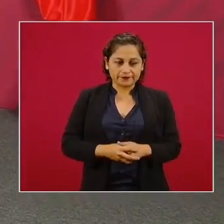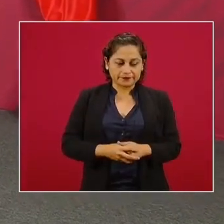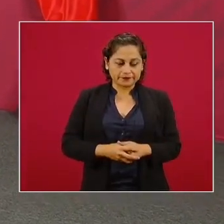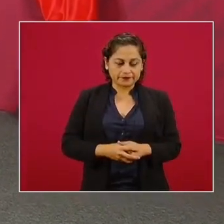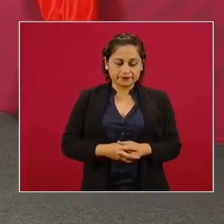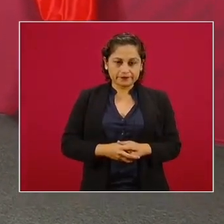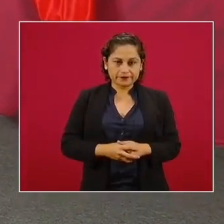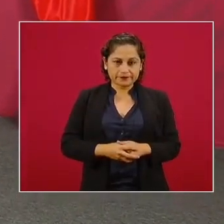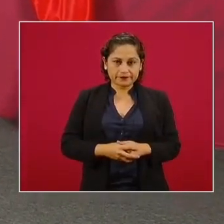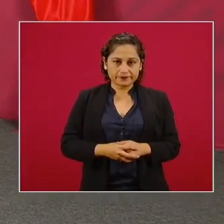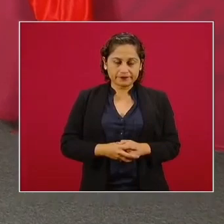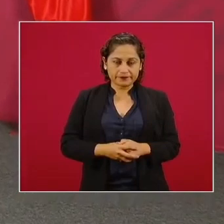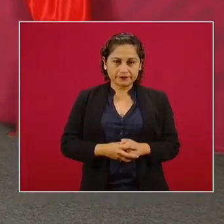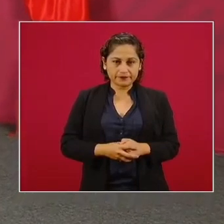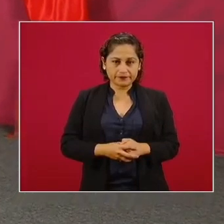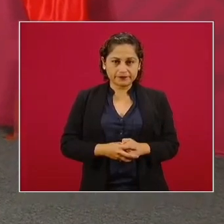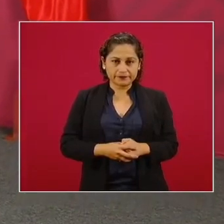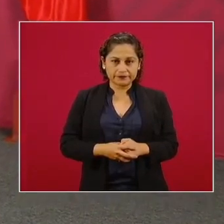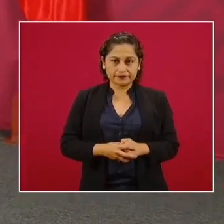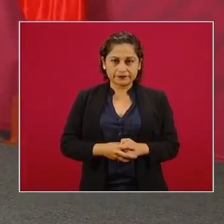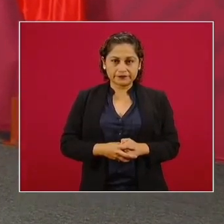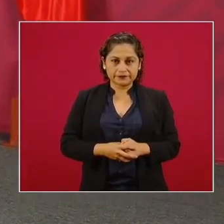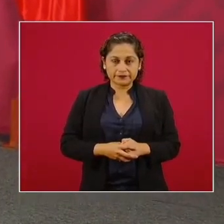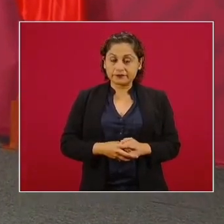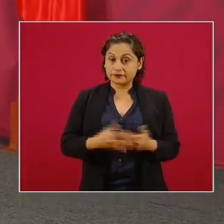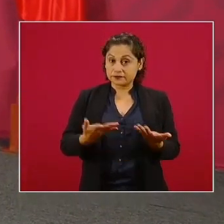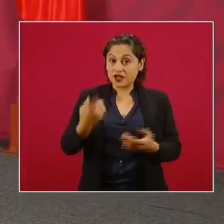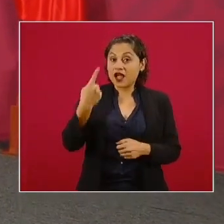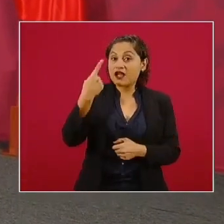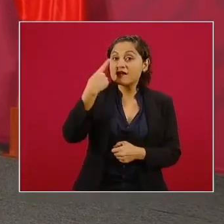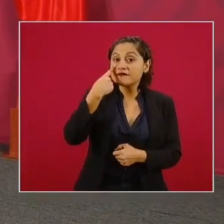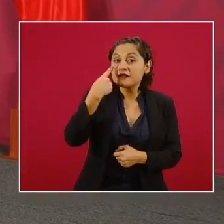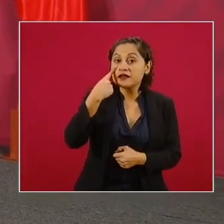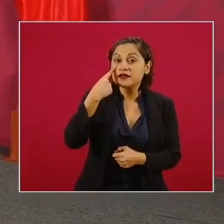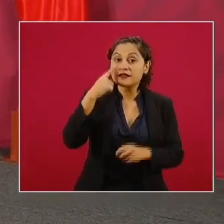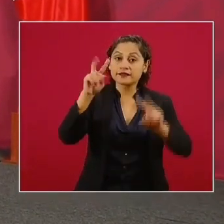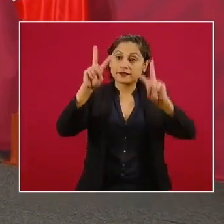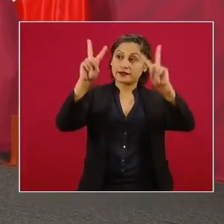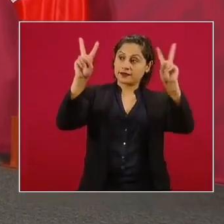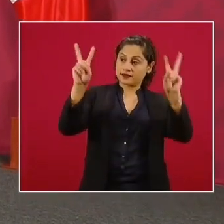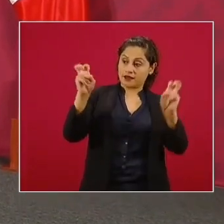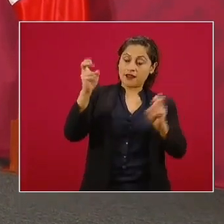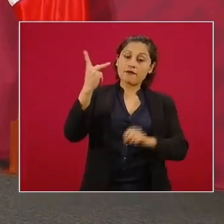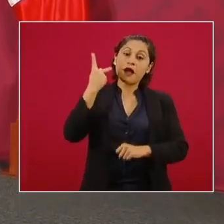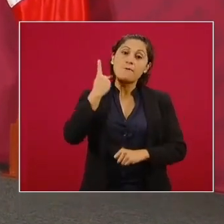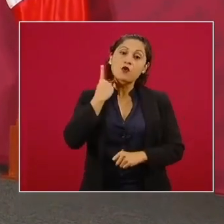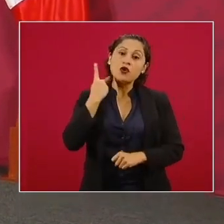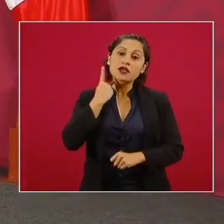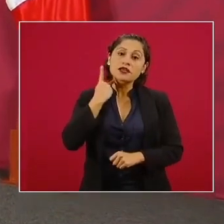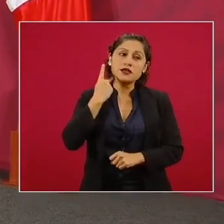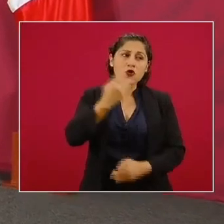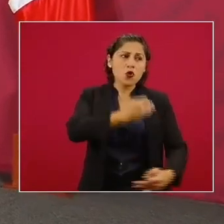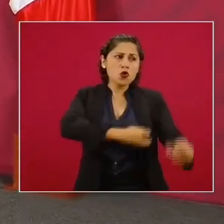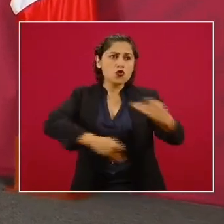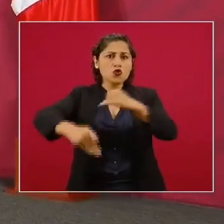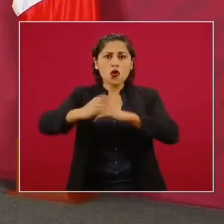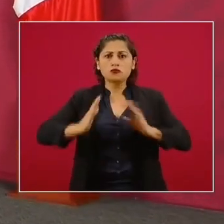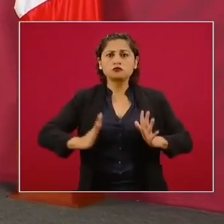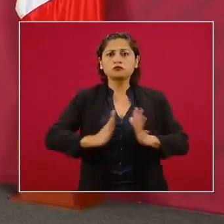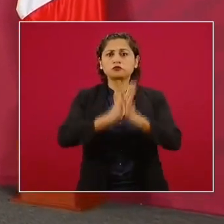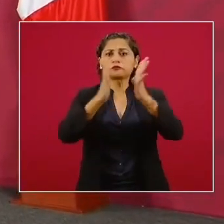La política es asunto de todos. ¿O es nada más asunto de los